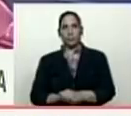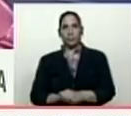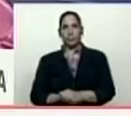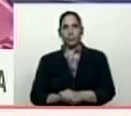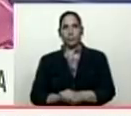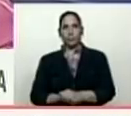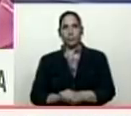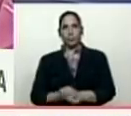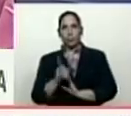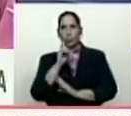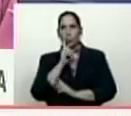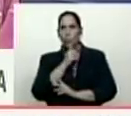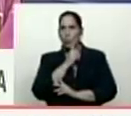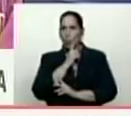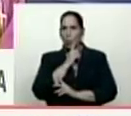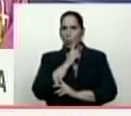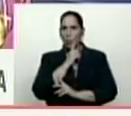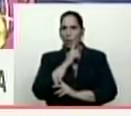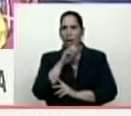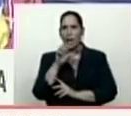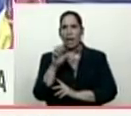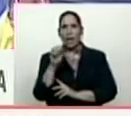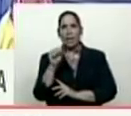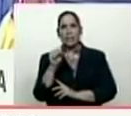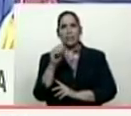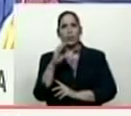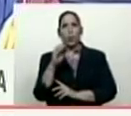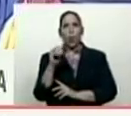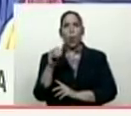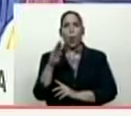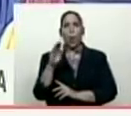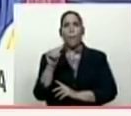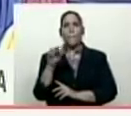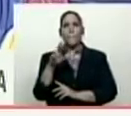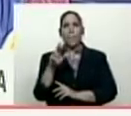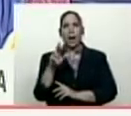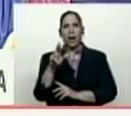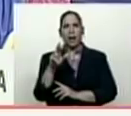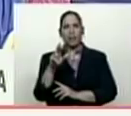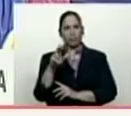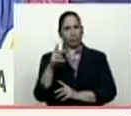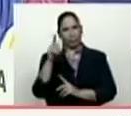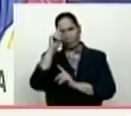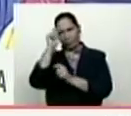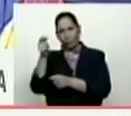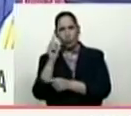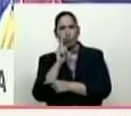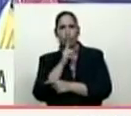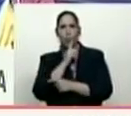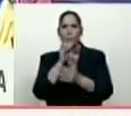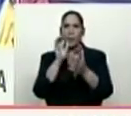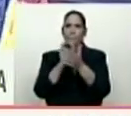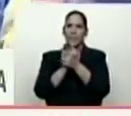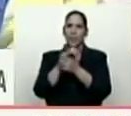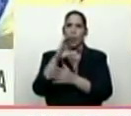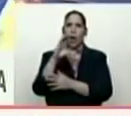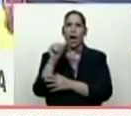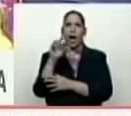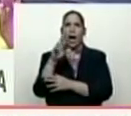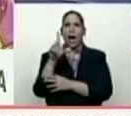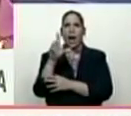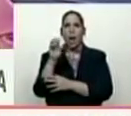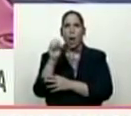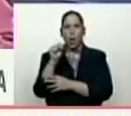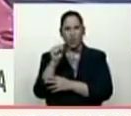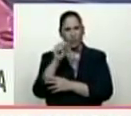lo nombra Escobar Gaviria como compañero Carlos Holmes Trujillo. Y a la sociedad